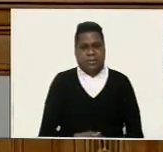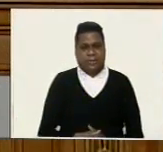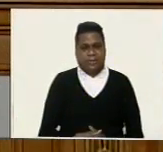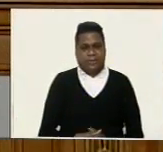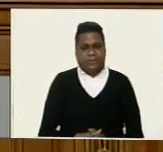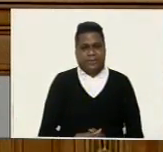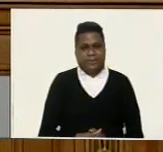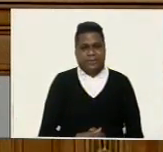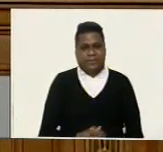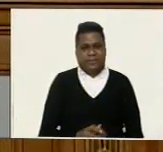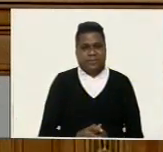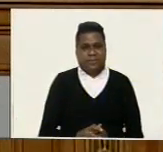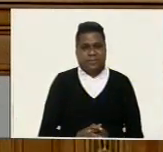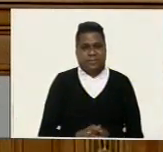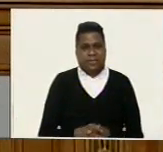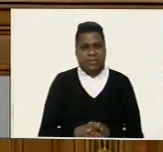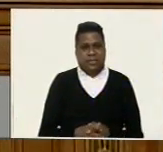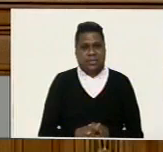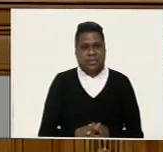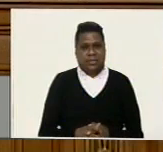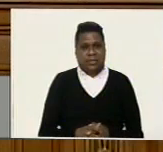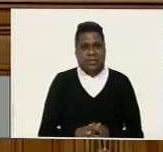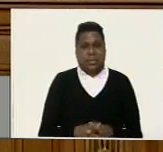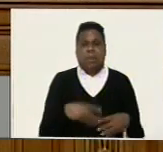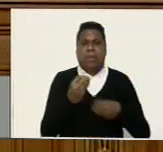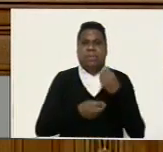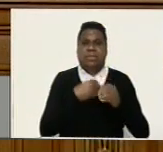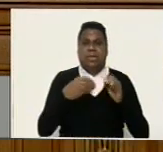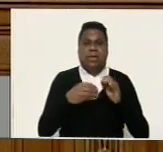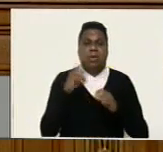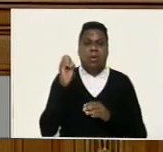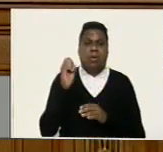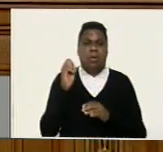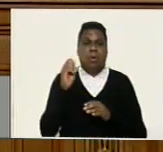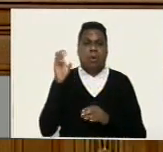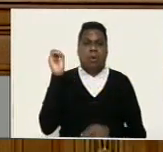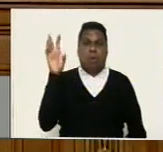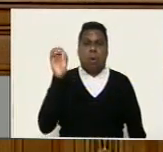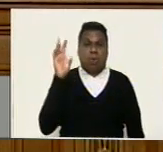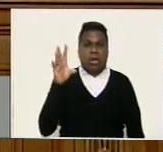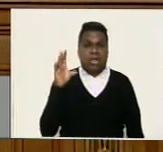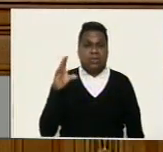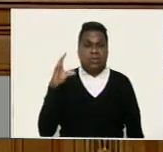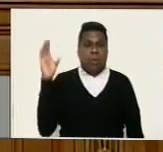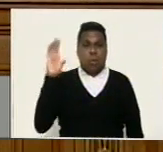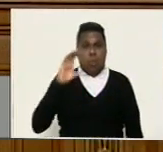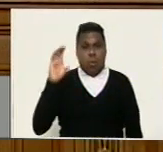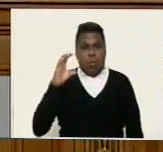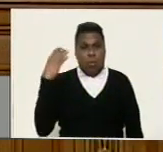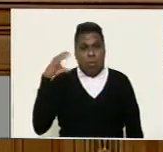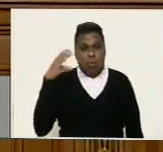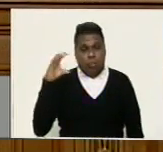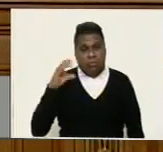Sirvió de imprenta para el Congreso Constituyente de Cúcuta en 1821.